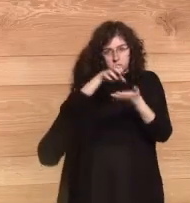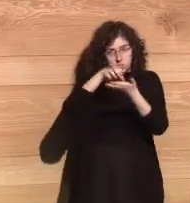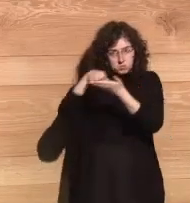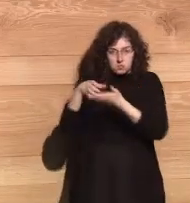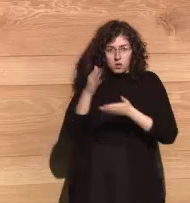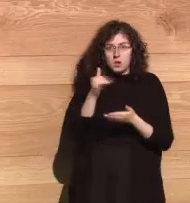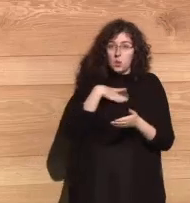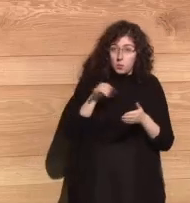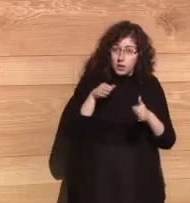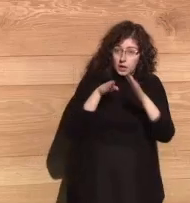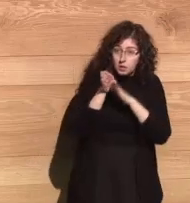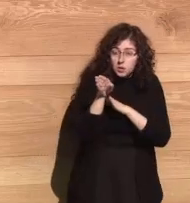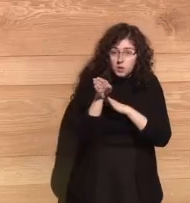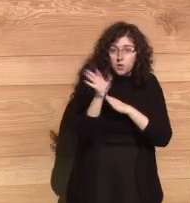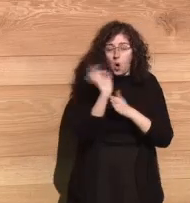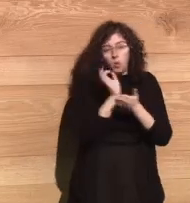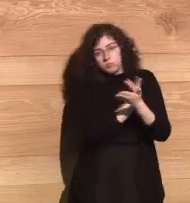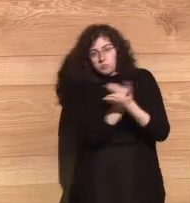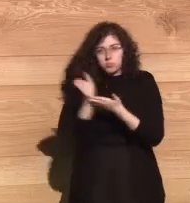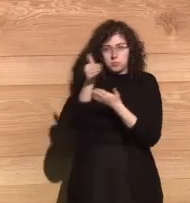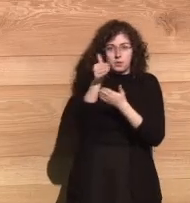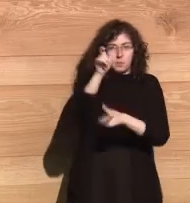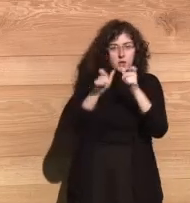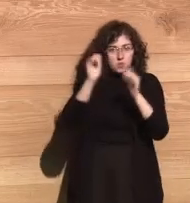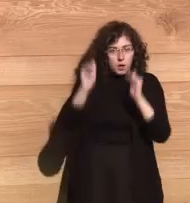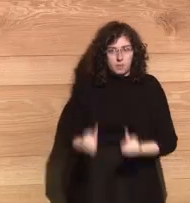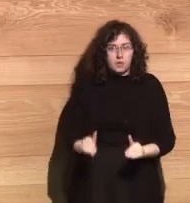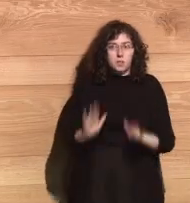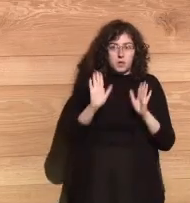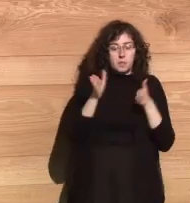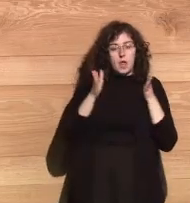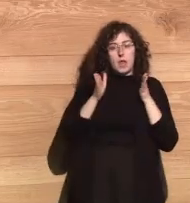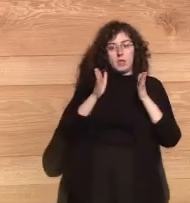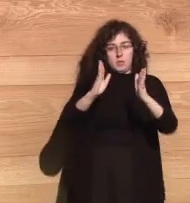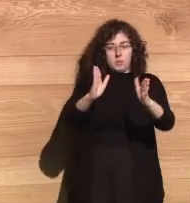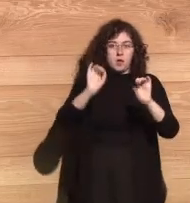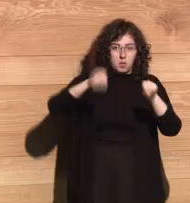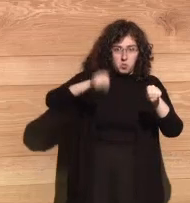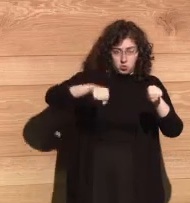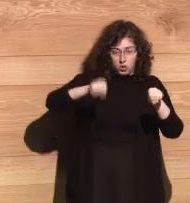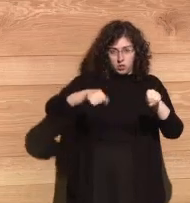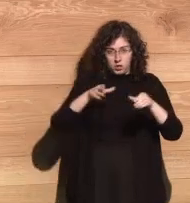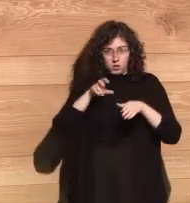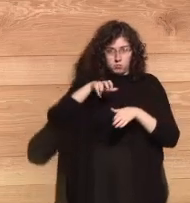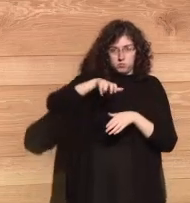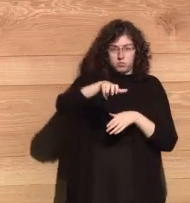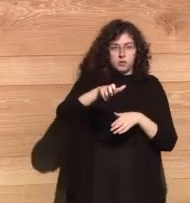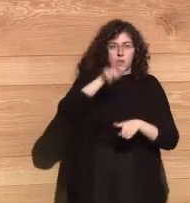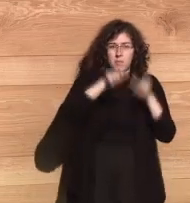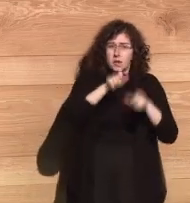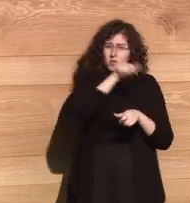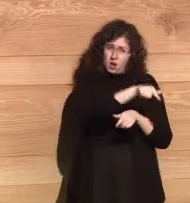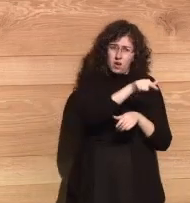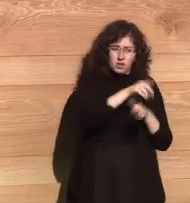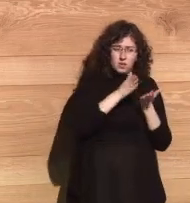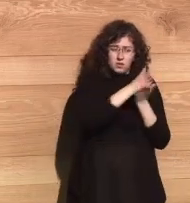podías ir por allá o por el otro lado, que había menos gente y que también había espacio para las motocicletas, ¿no? Y como había mucha gente y